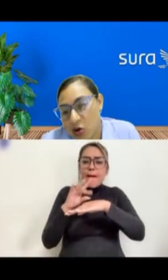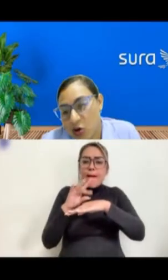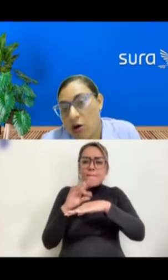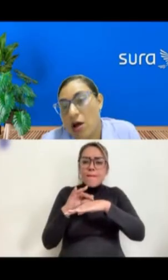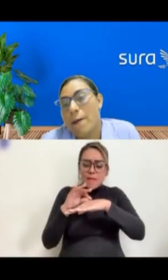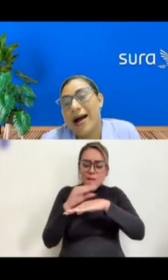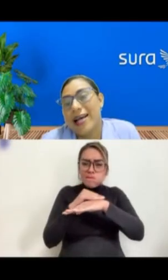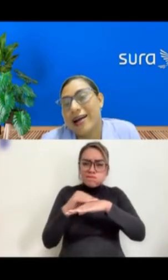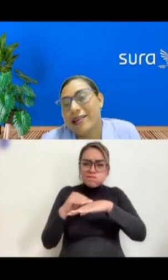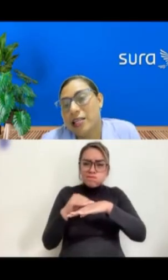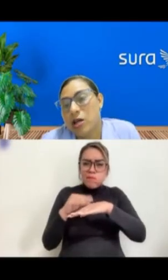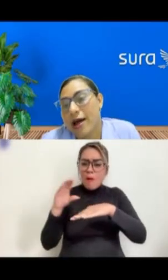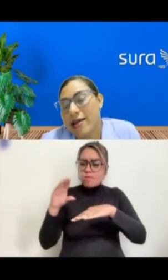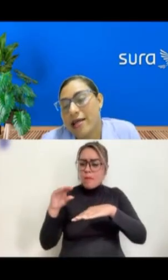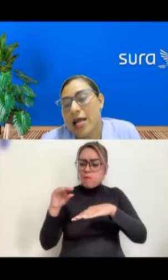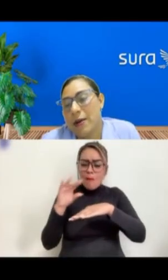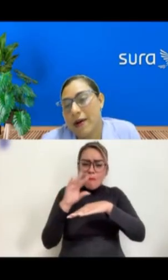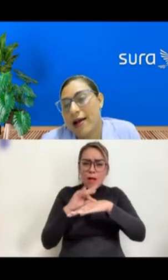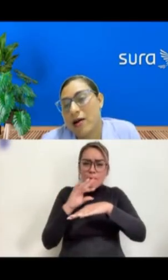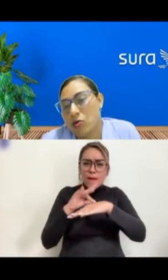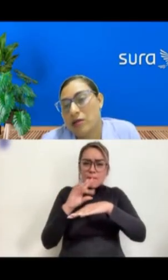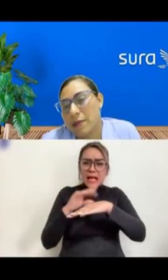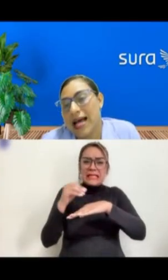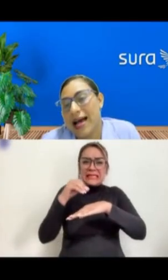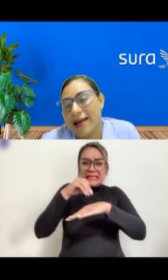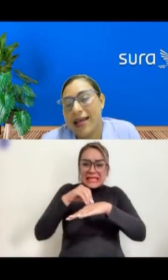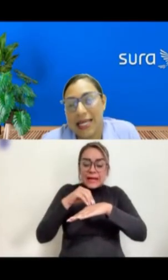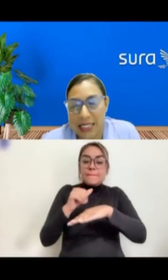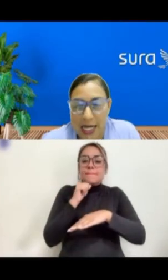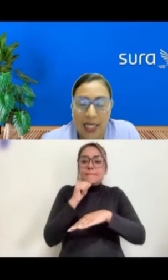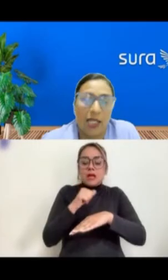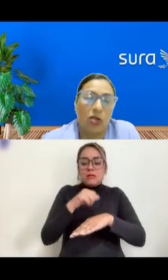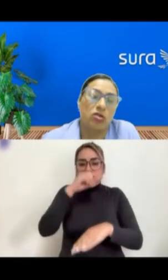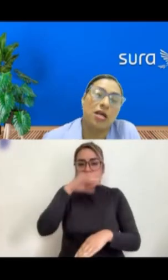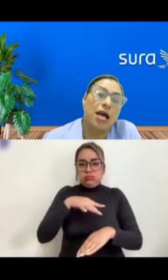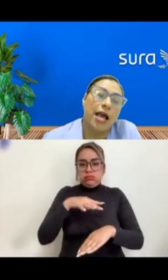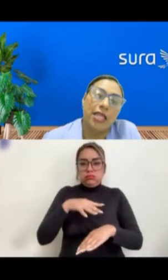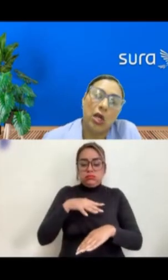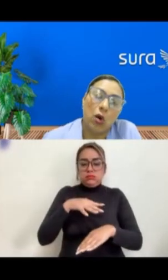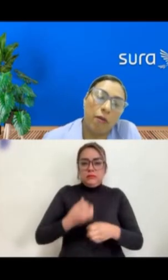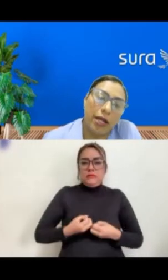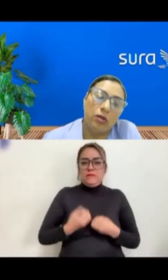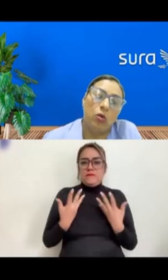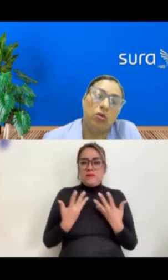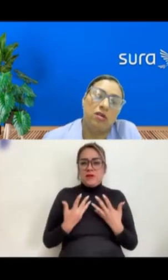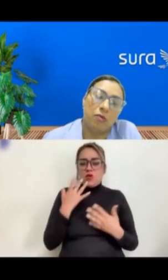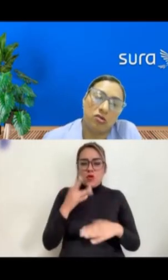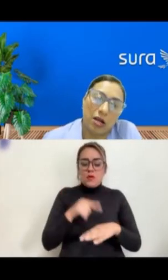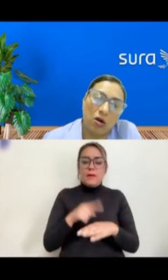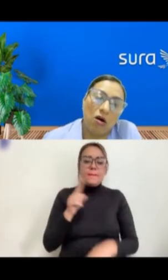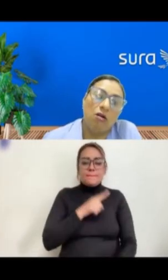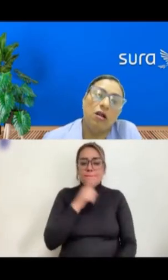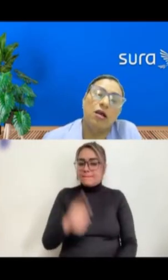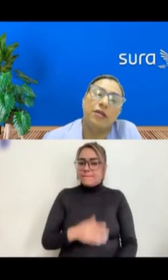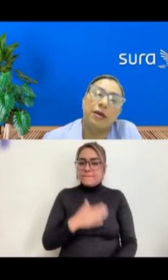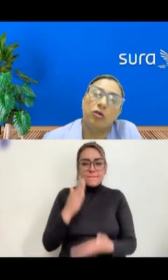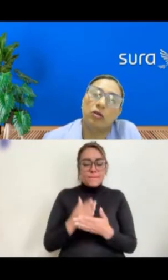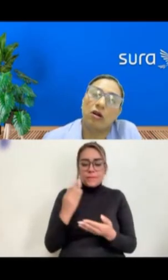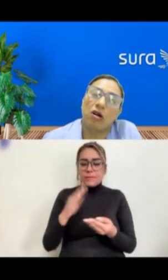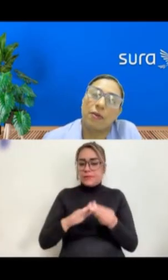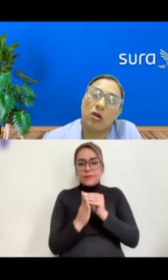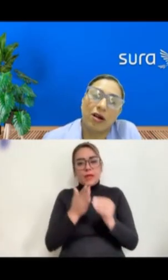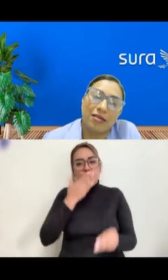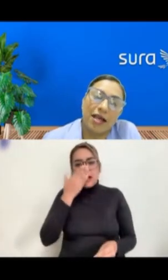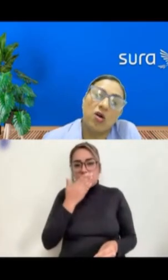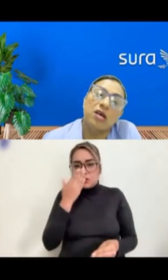motas de ese algodón van a quedar dentro de la herida y me van a contaminar esa herida. Entonces, en ningún momento utilicemos alcohol,